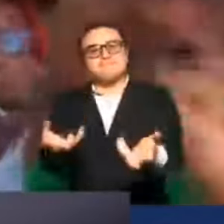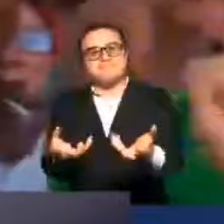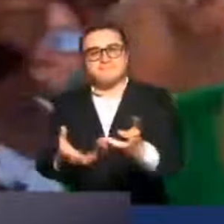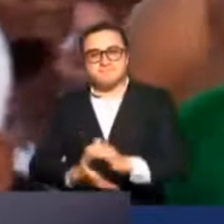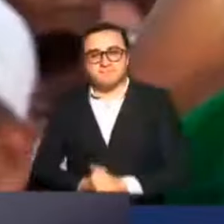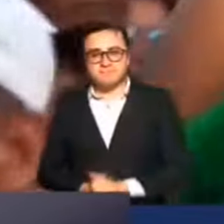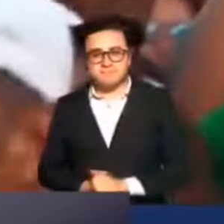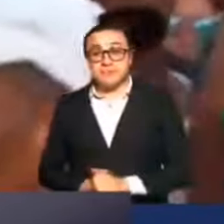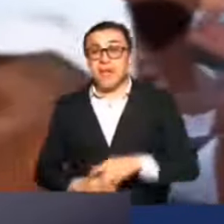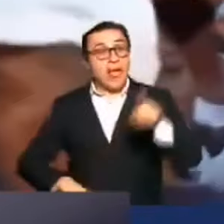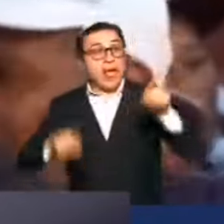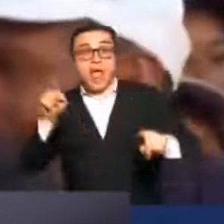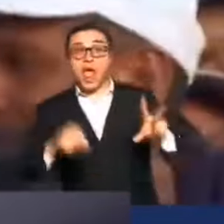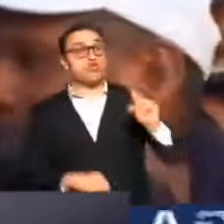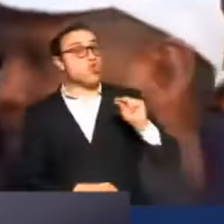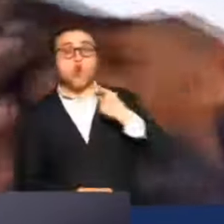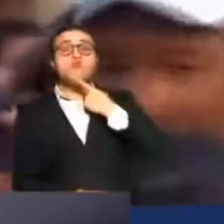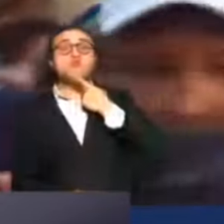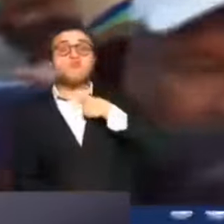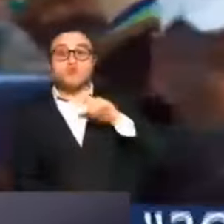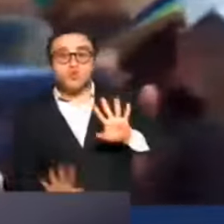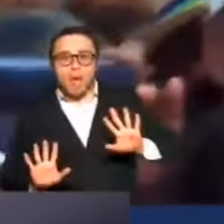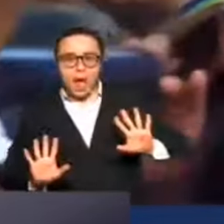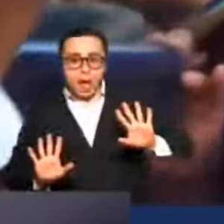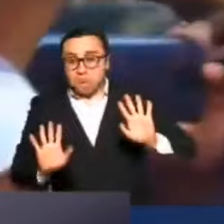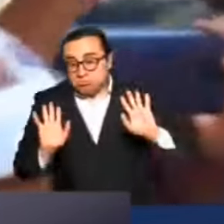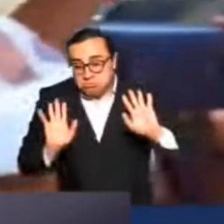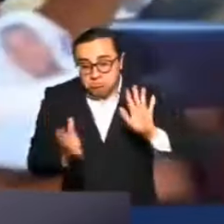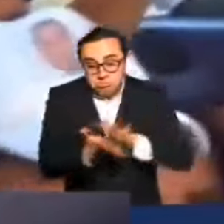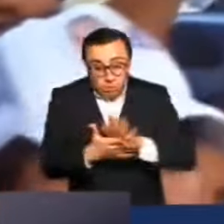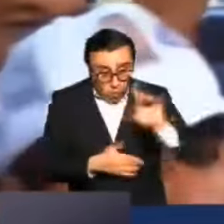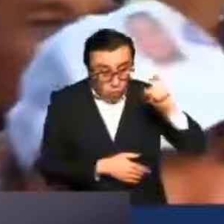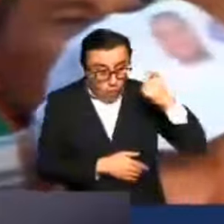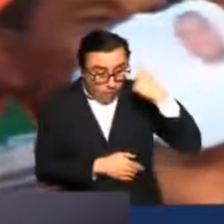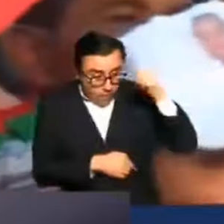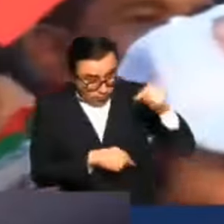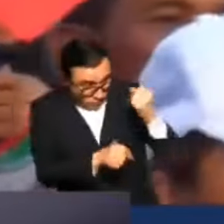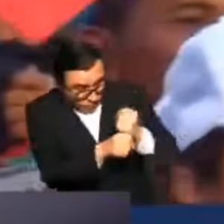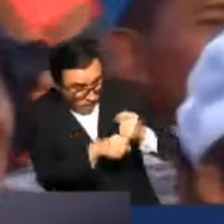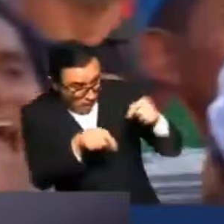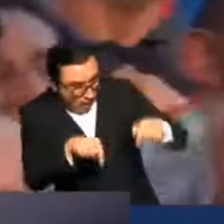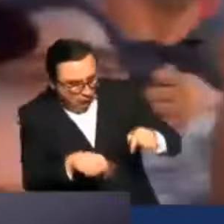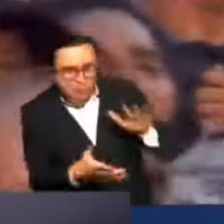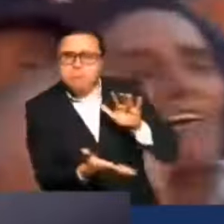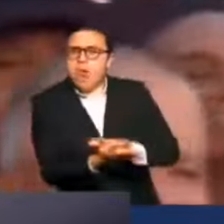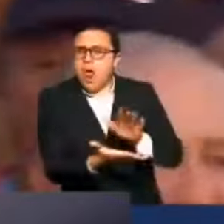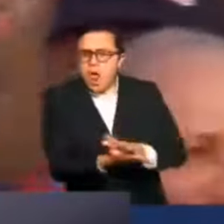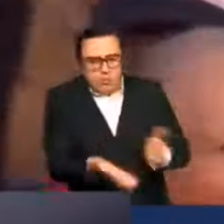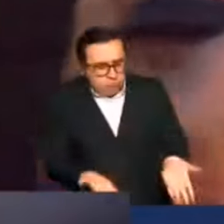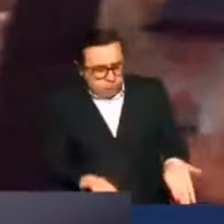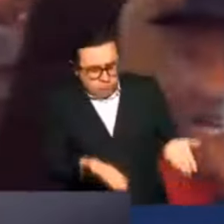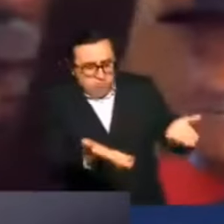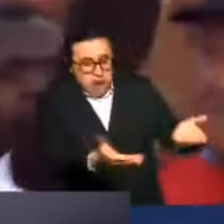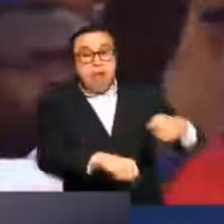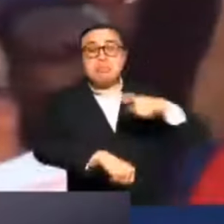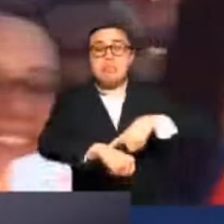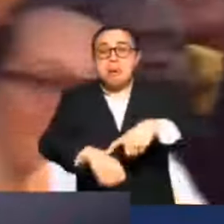Y al que no le guste en el gobierno eso, pues que se vaya, no nos haga perder el tiempo.